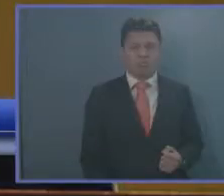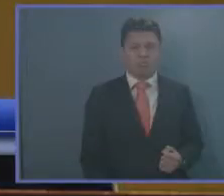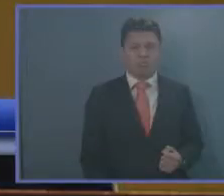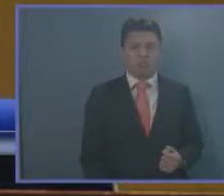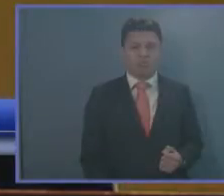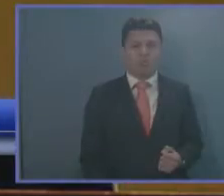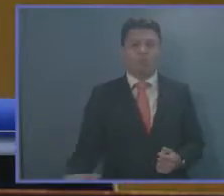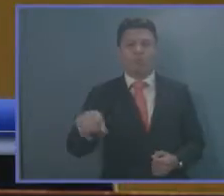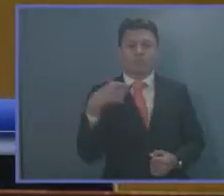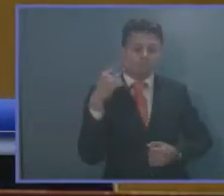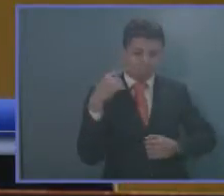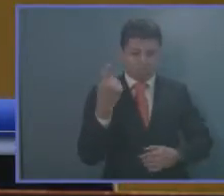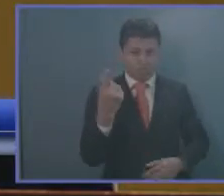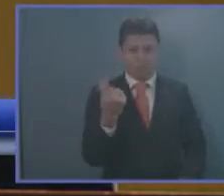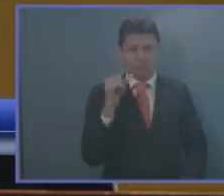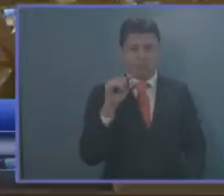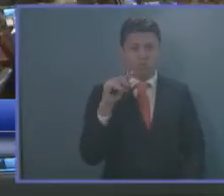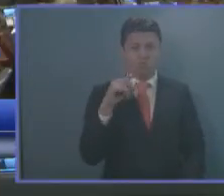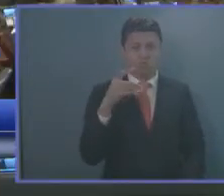diputado Ricardo Godoy.